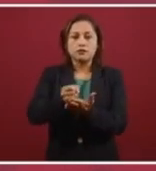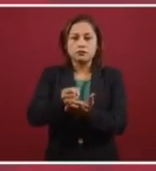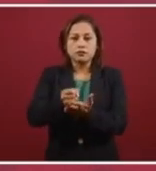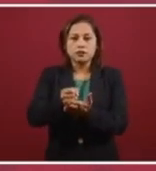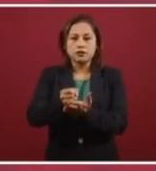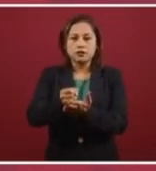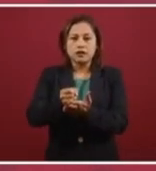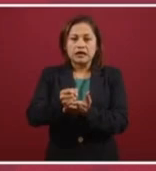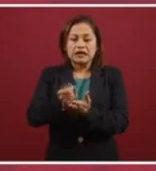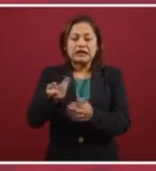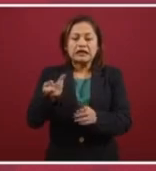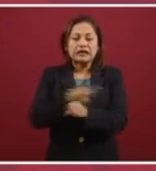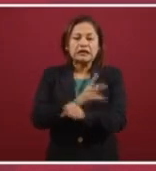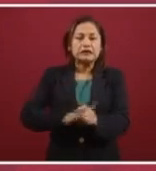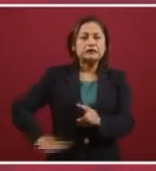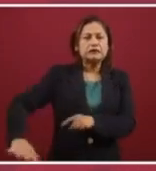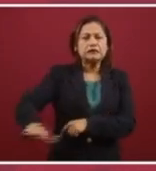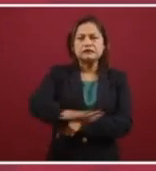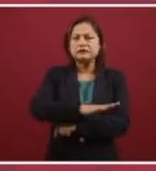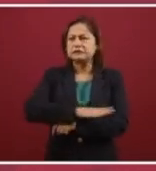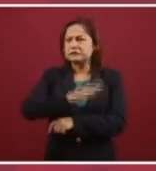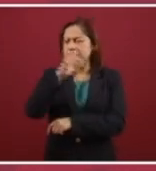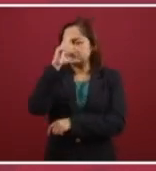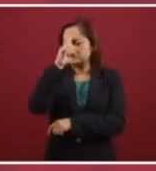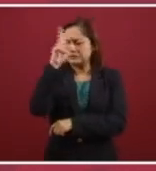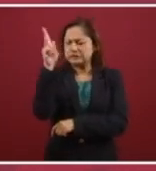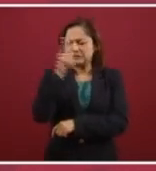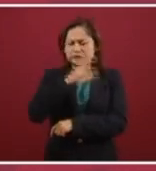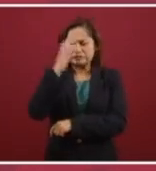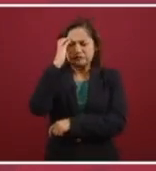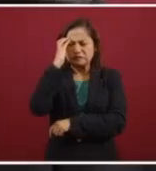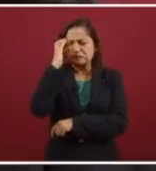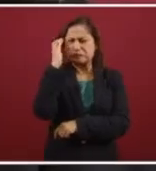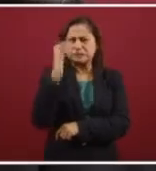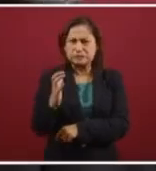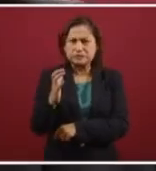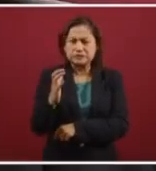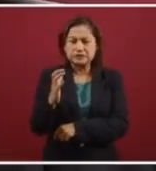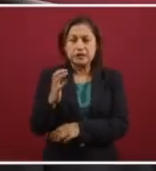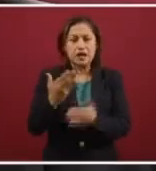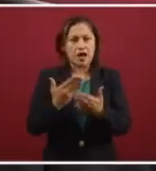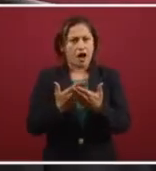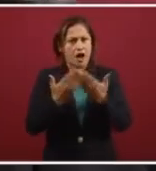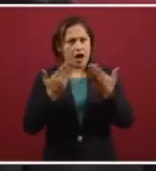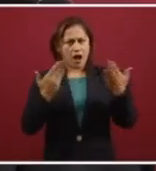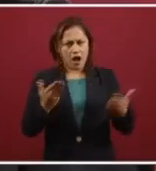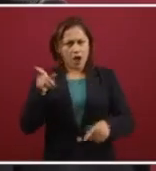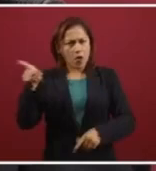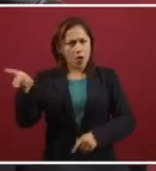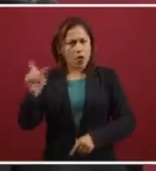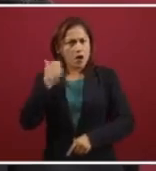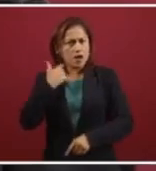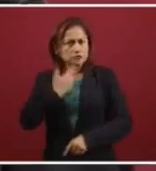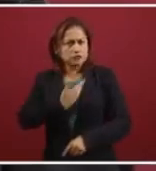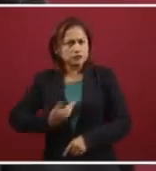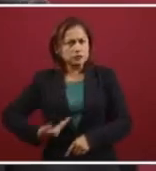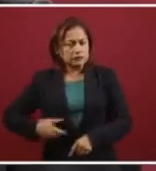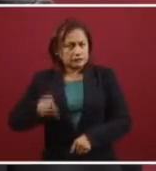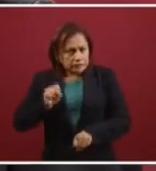esté pensando en lo mismo es increíble pero no solo es